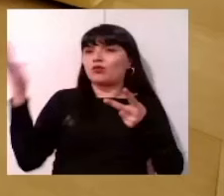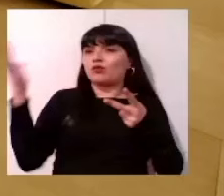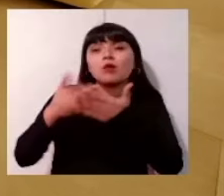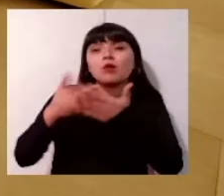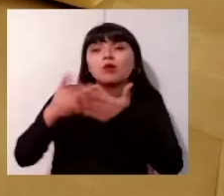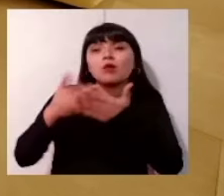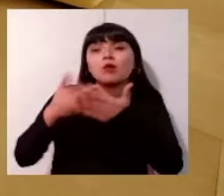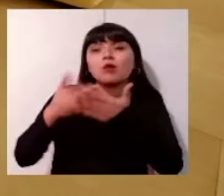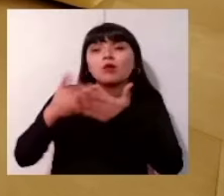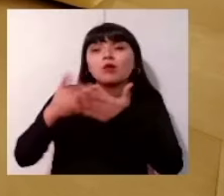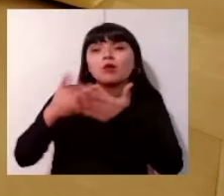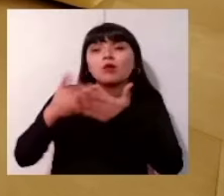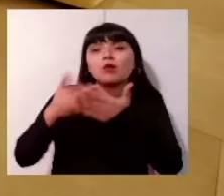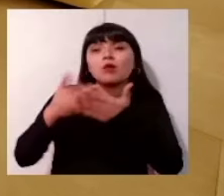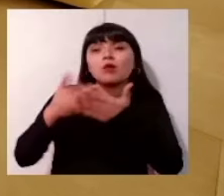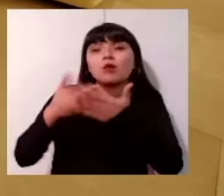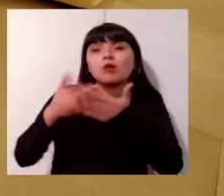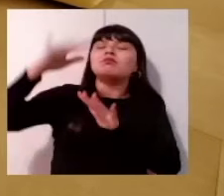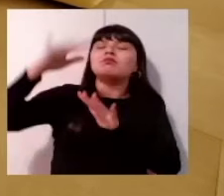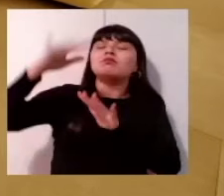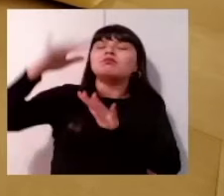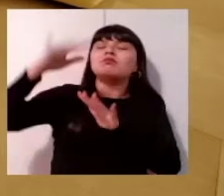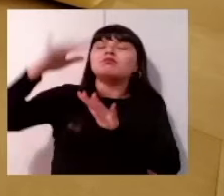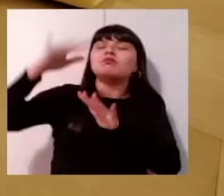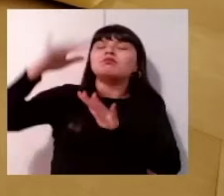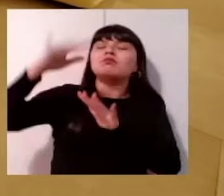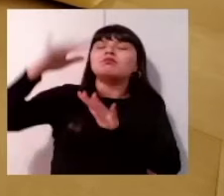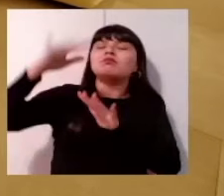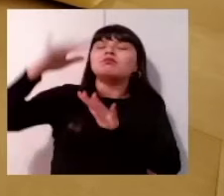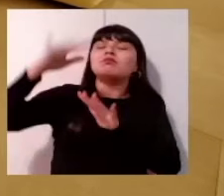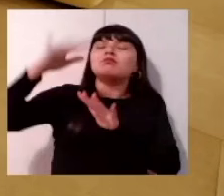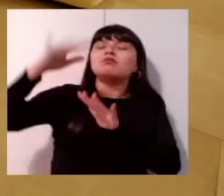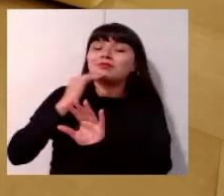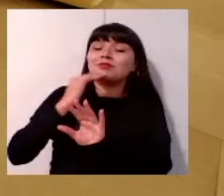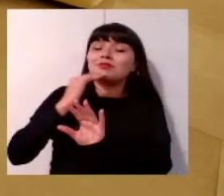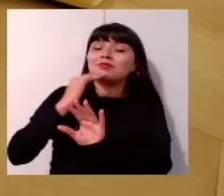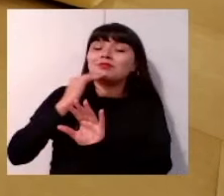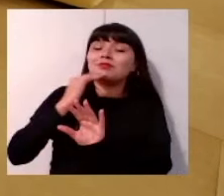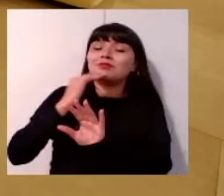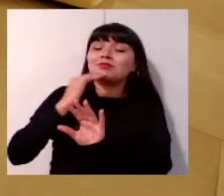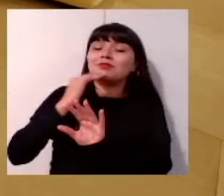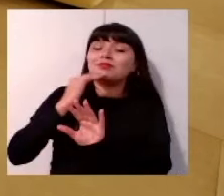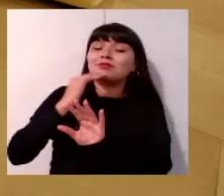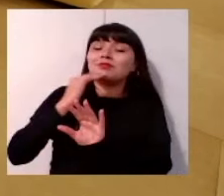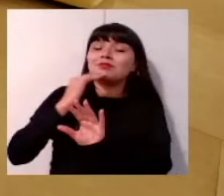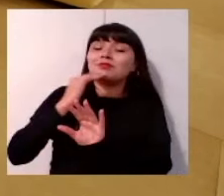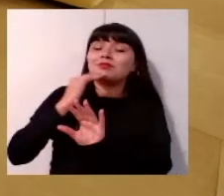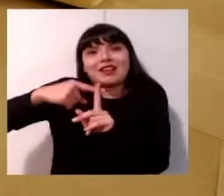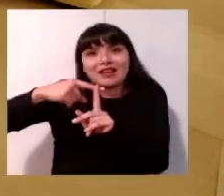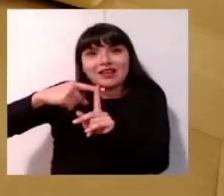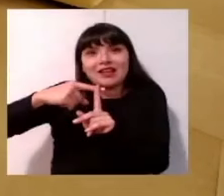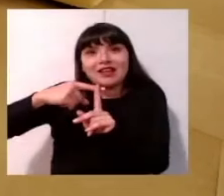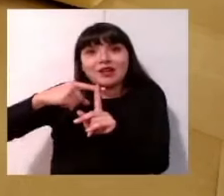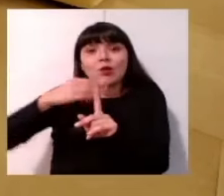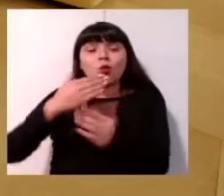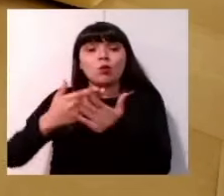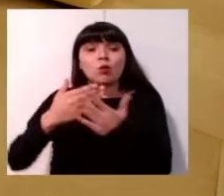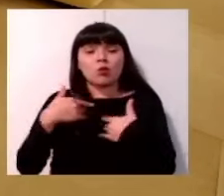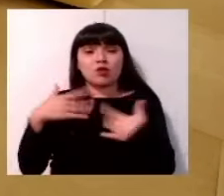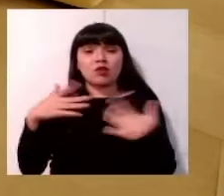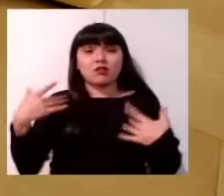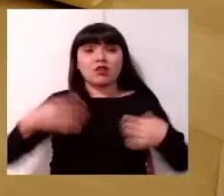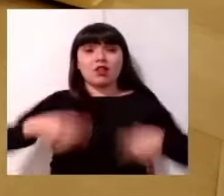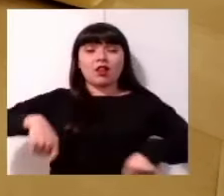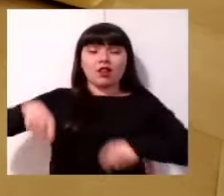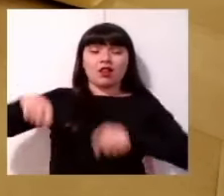la temperatura tiene que ser adecuada, en general el calor o el sobreabrigo. Es más difícil conciliar el sueño, más que el frío.